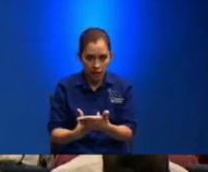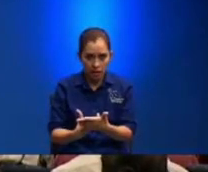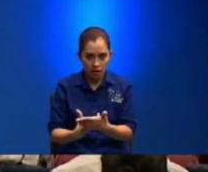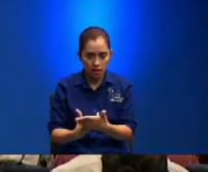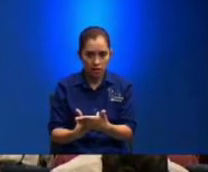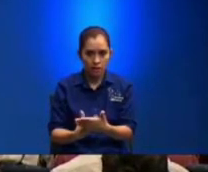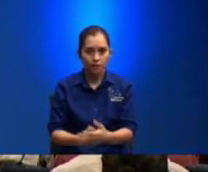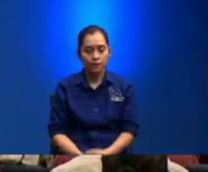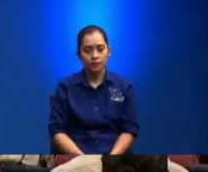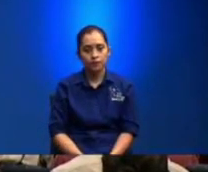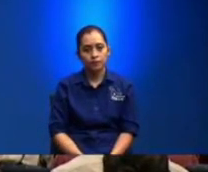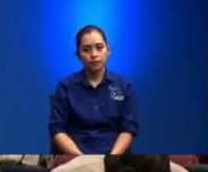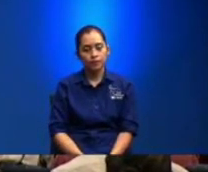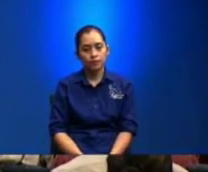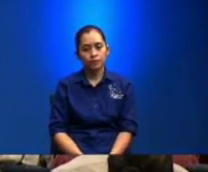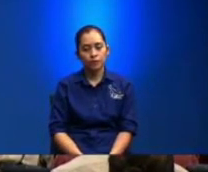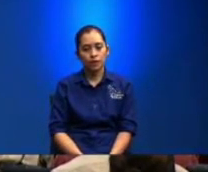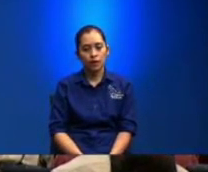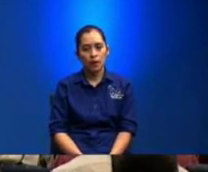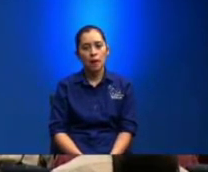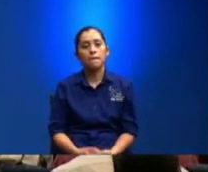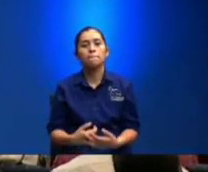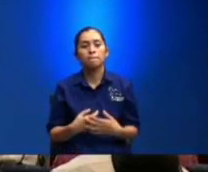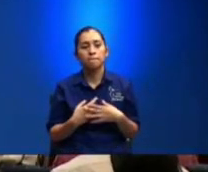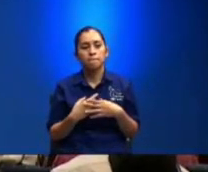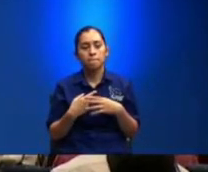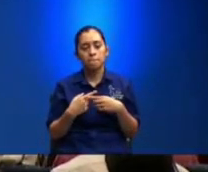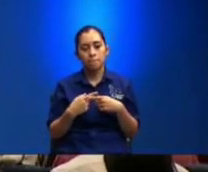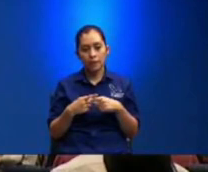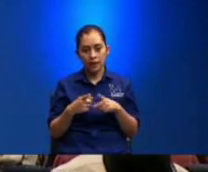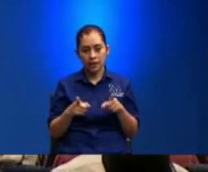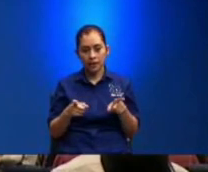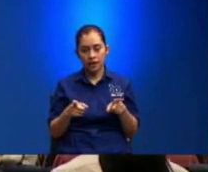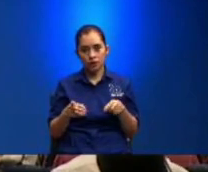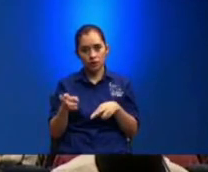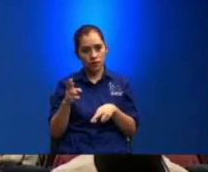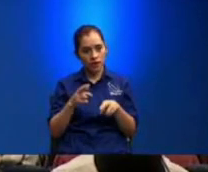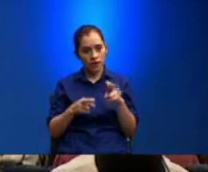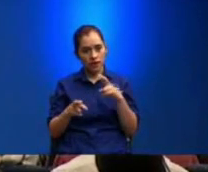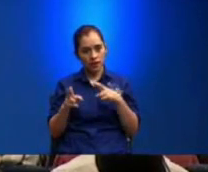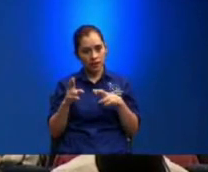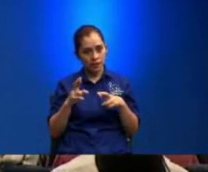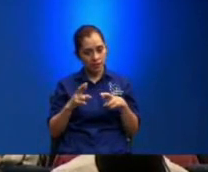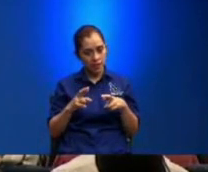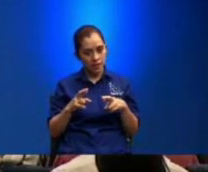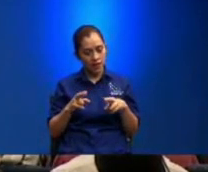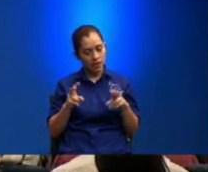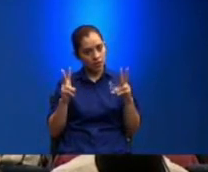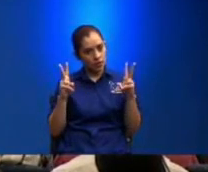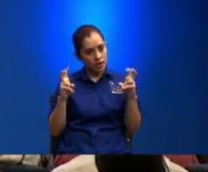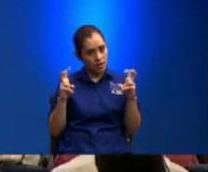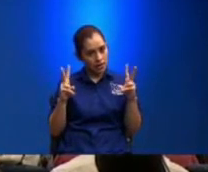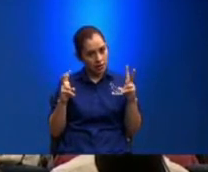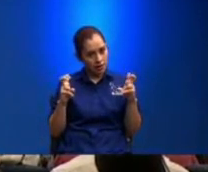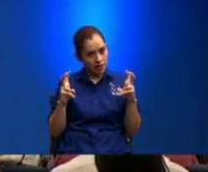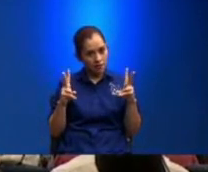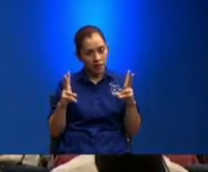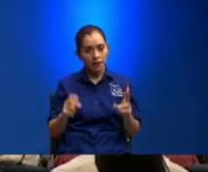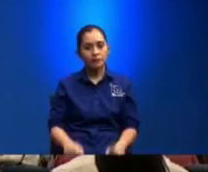volviendo al punto para no alejarnos demasiado porque si solo me quedan cinco minutos para finalizar esta parte del tema